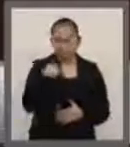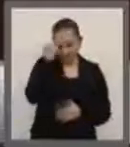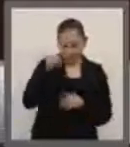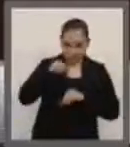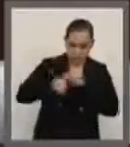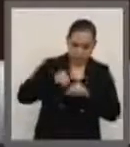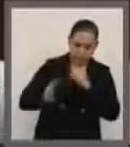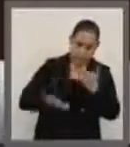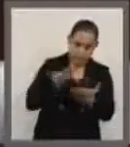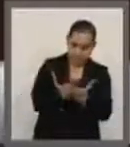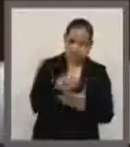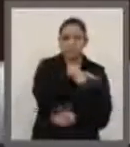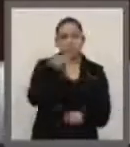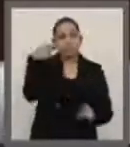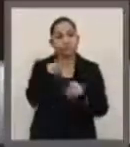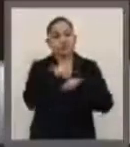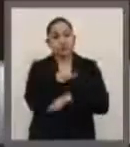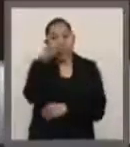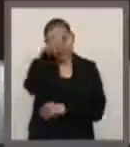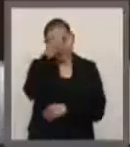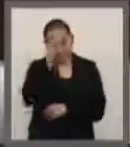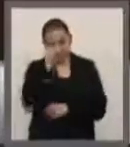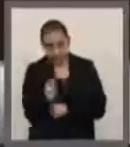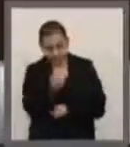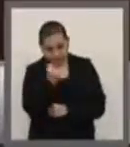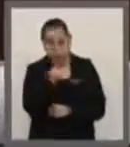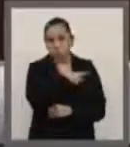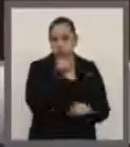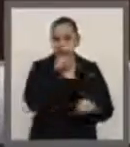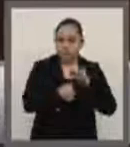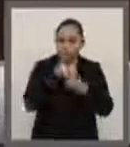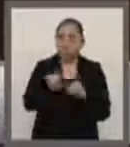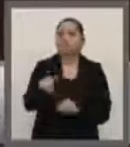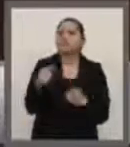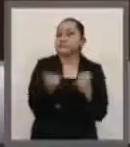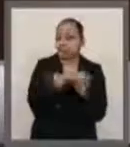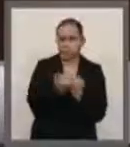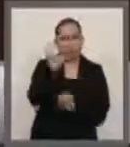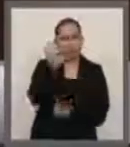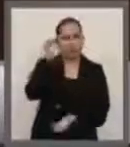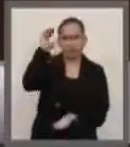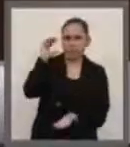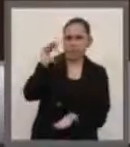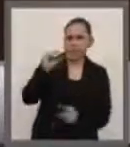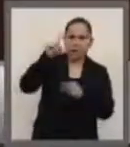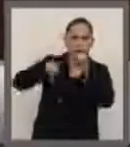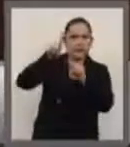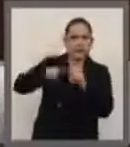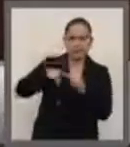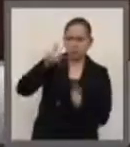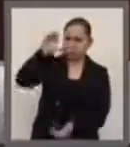que el presupuesto para ciencia y tecnología no sea sometido a recortes por tratarse de un